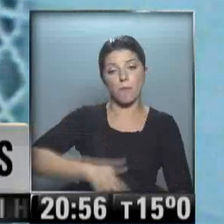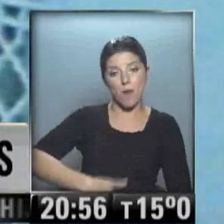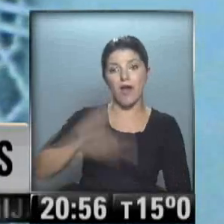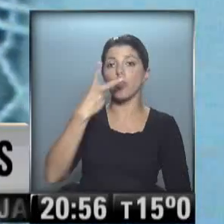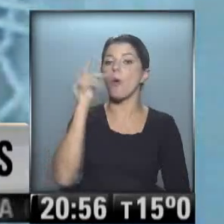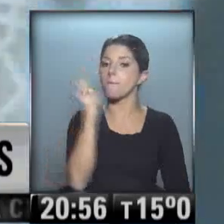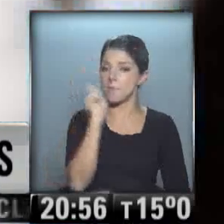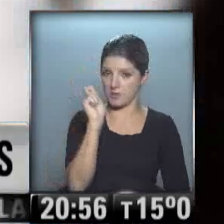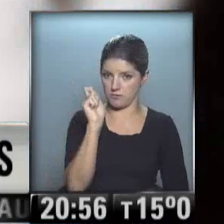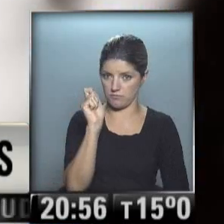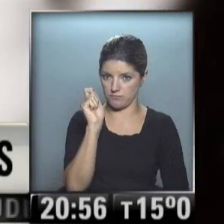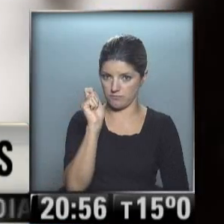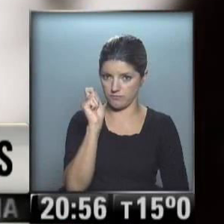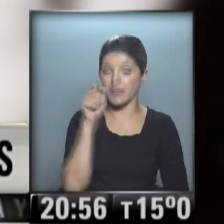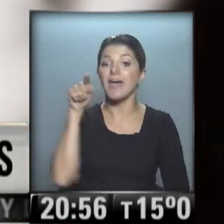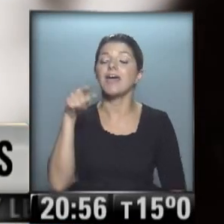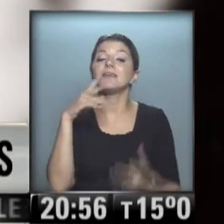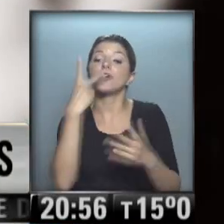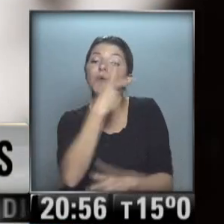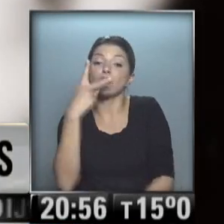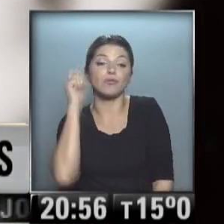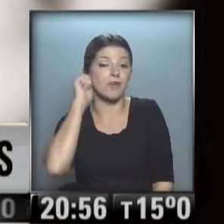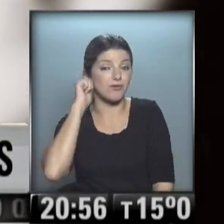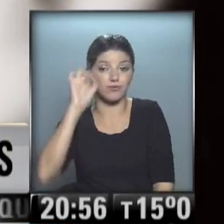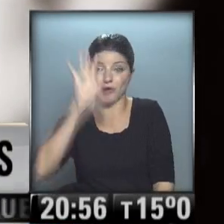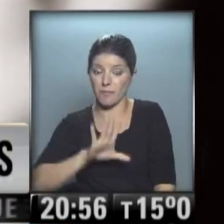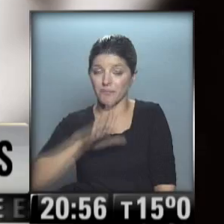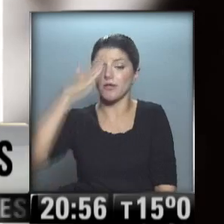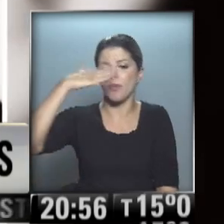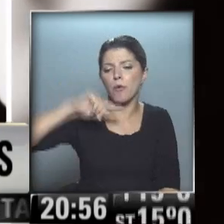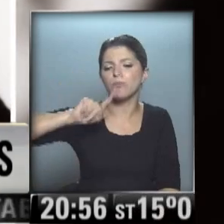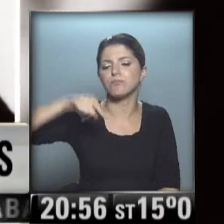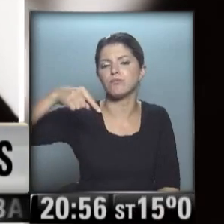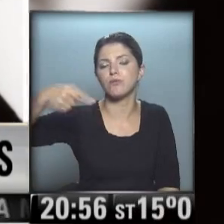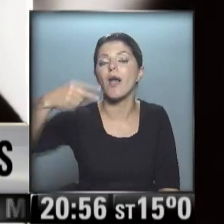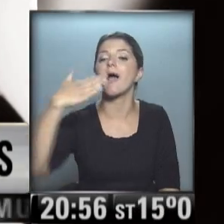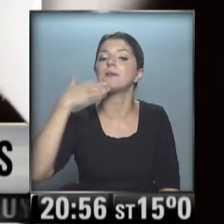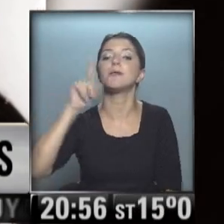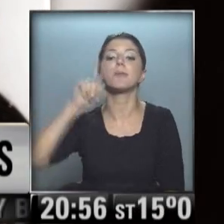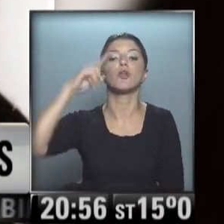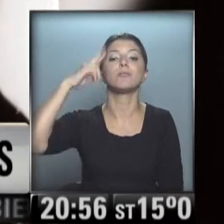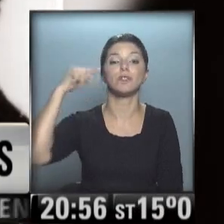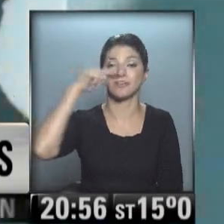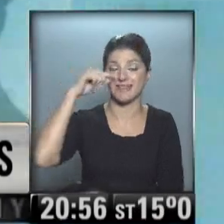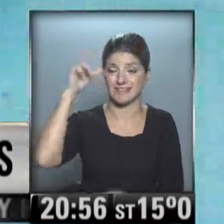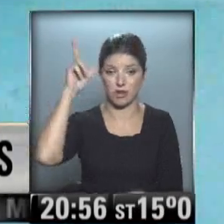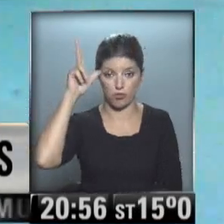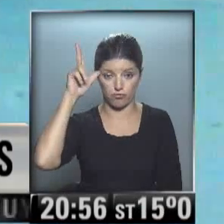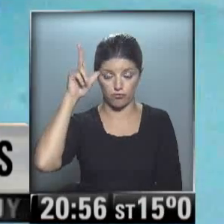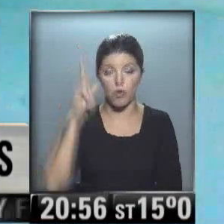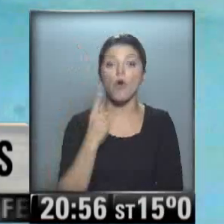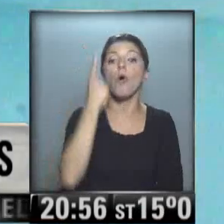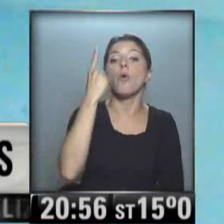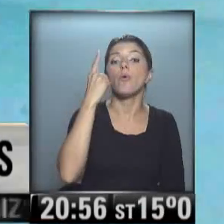2 meses. Tenía apenas 22 años. Tiempo después, en abril de 1978, una